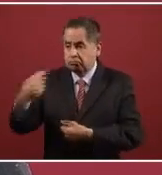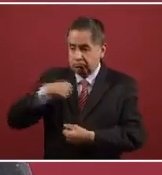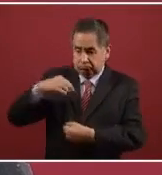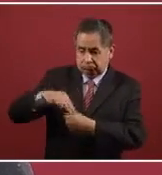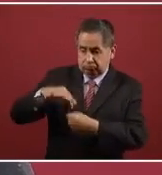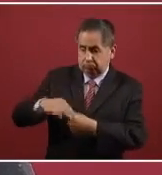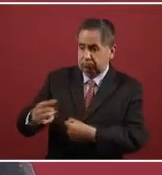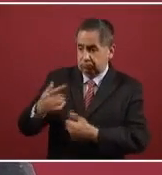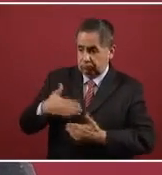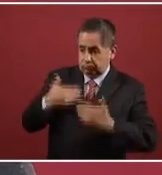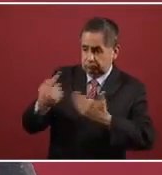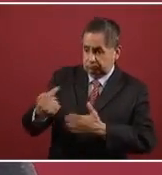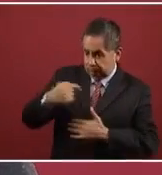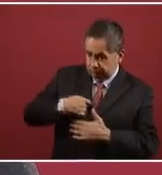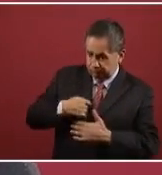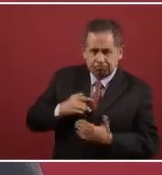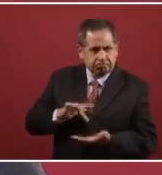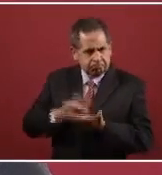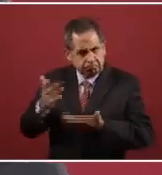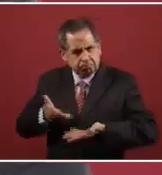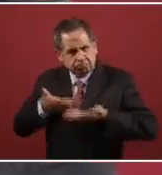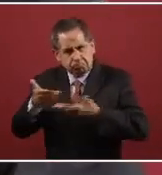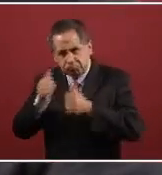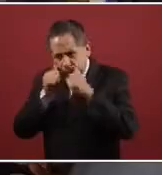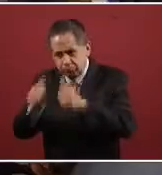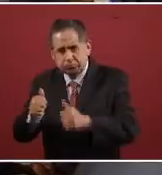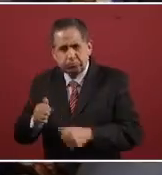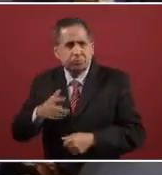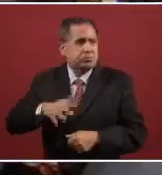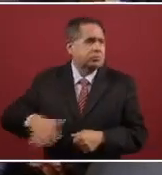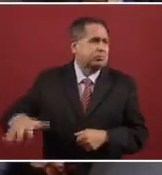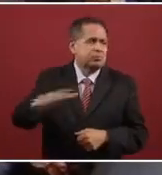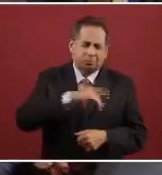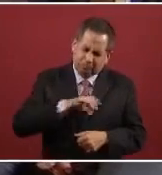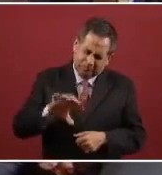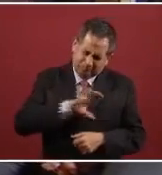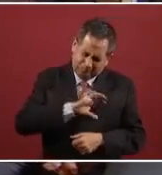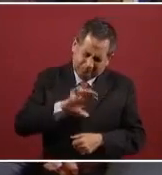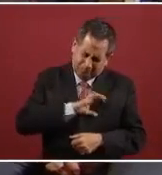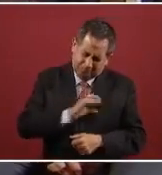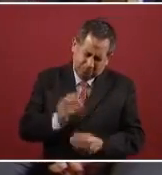confianza. Yo quiero mucho al pueblo porque